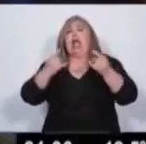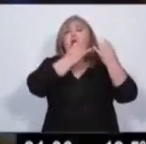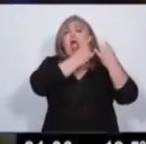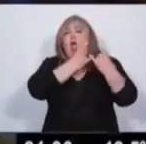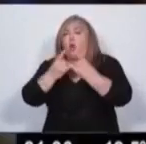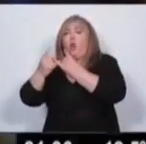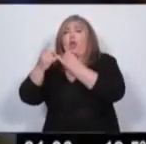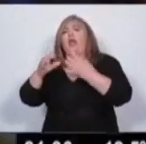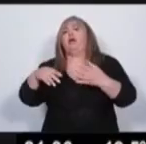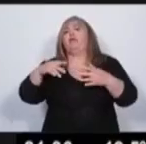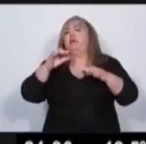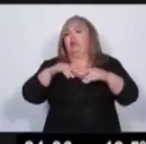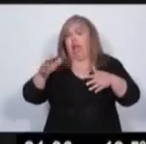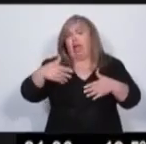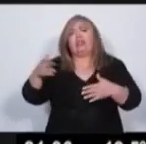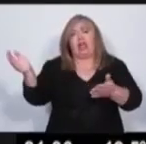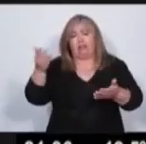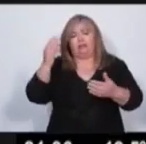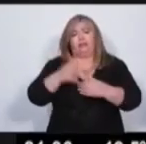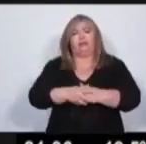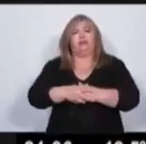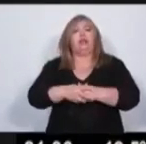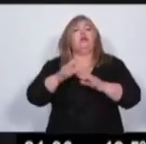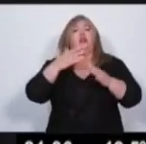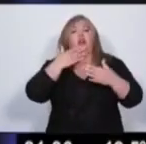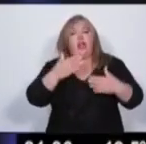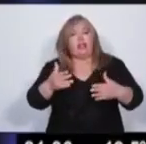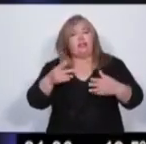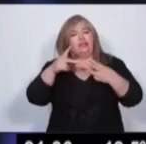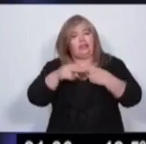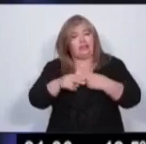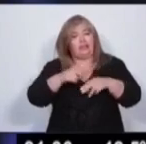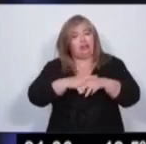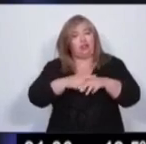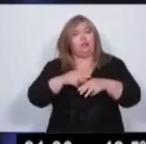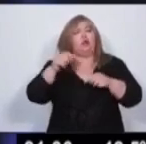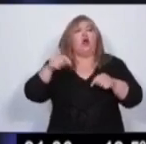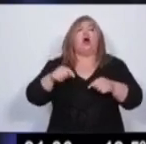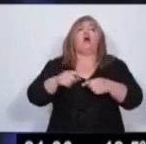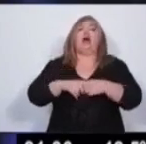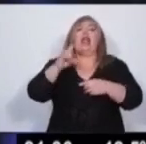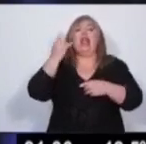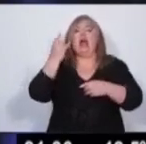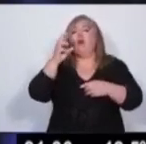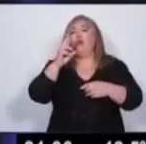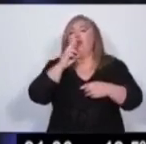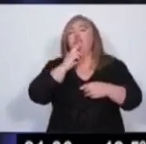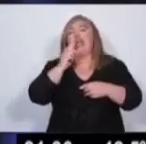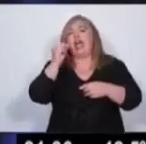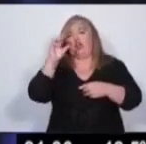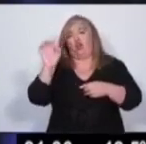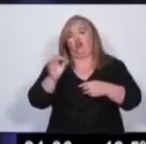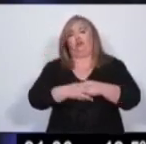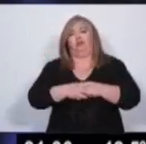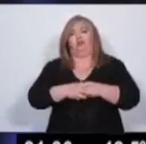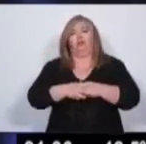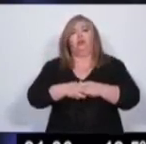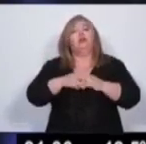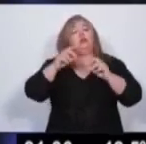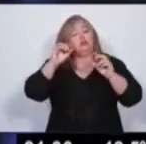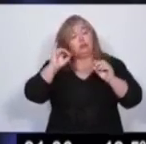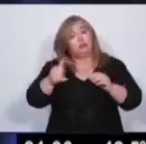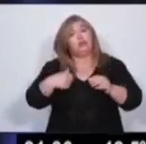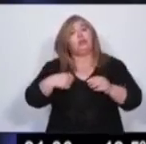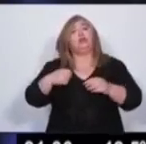bola Badillo momento de escuchar a lautaro Jiménez también necesitamos que el gobierno nacional cumpla la ley Nacional